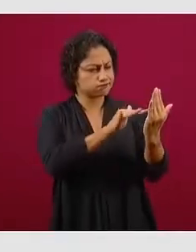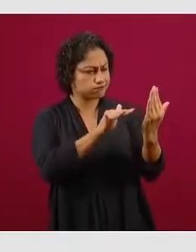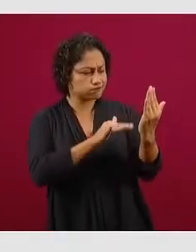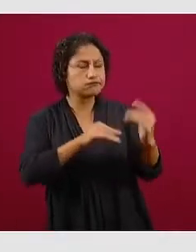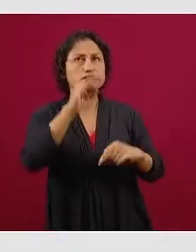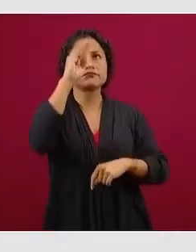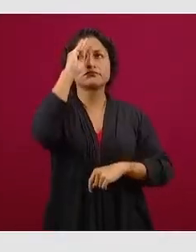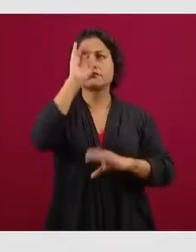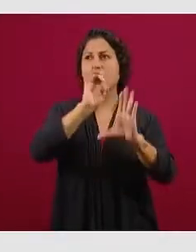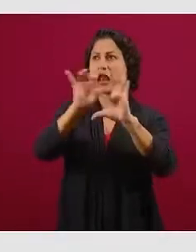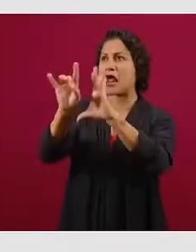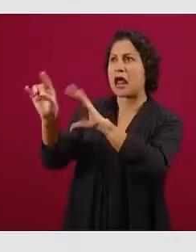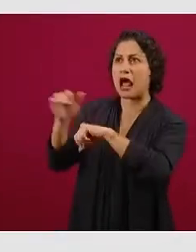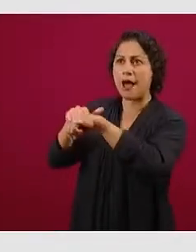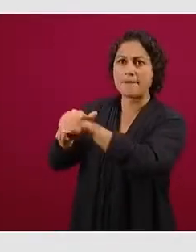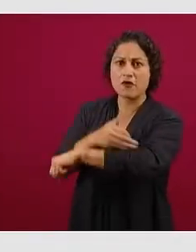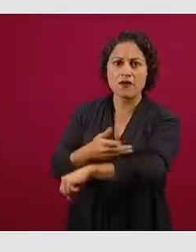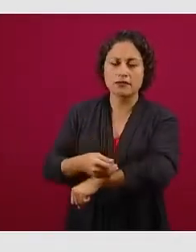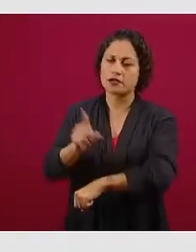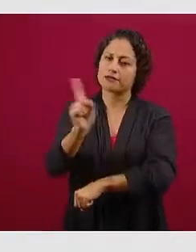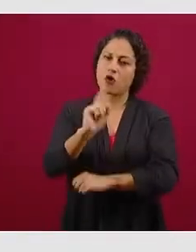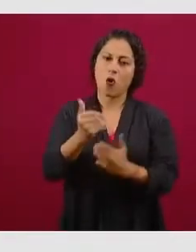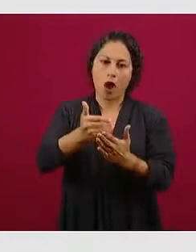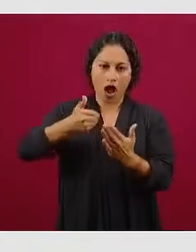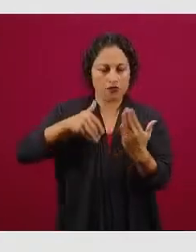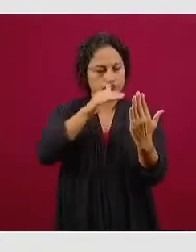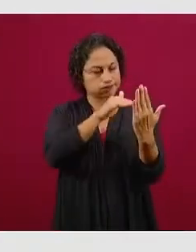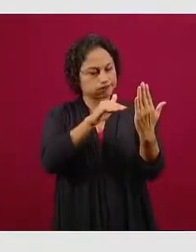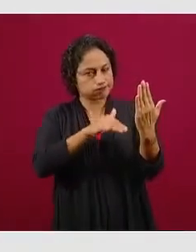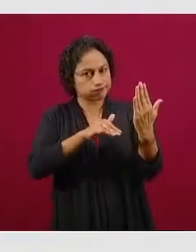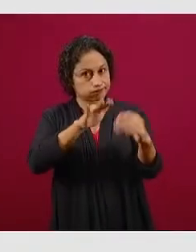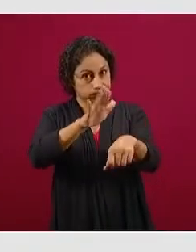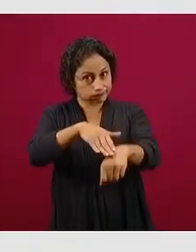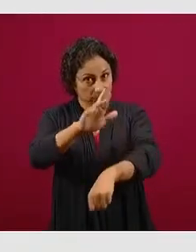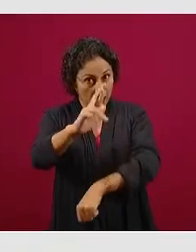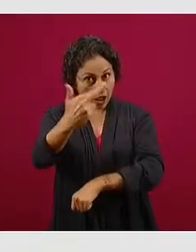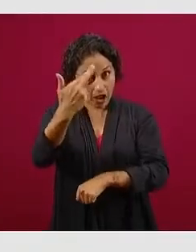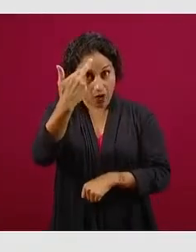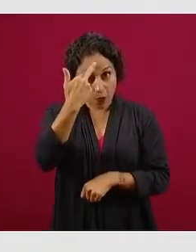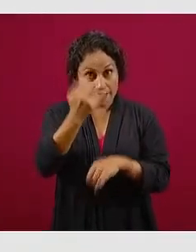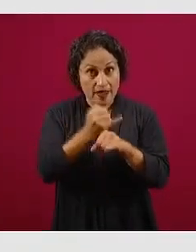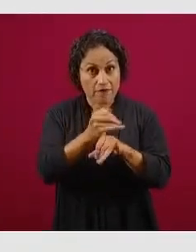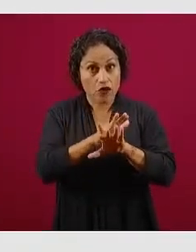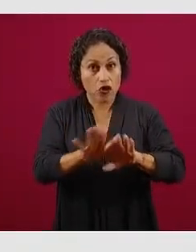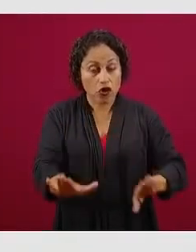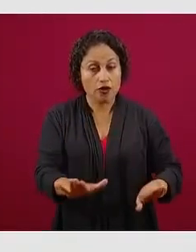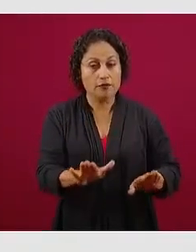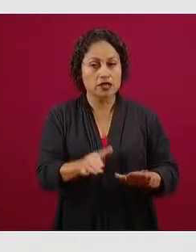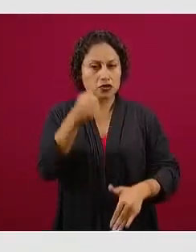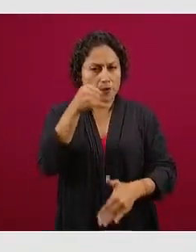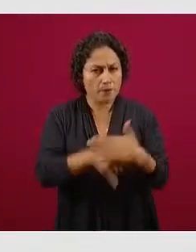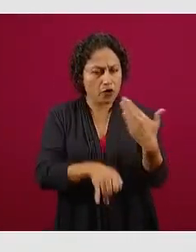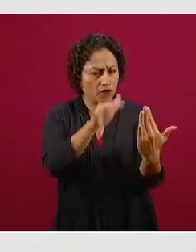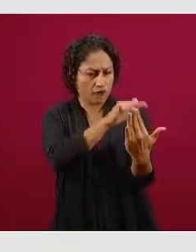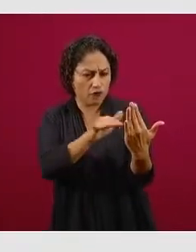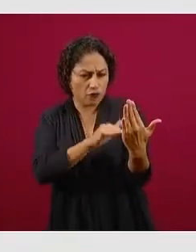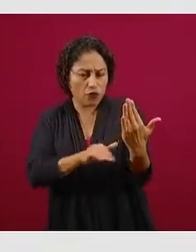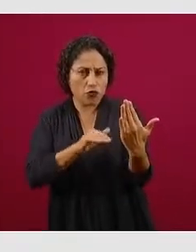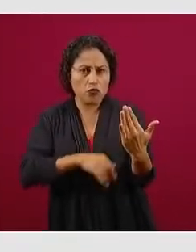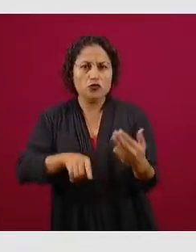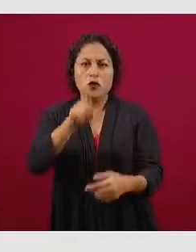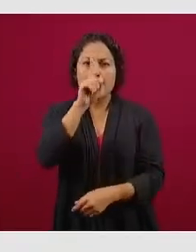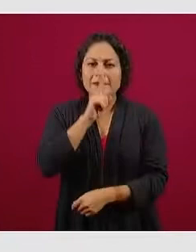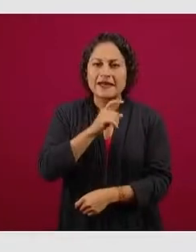de compartir a tu familia y amigos. Recuerda, con información verificada, juntos frenamos la infodemia y las